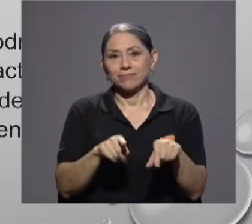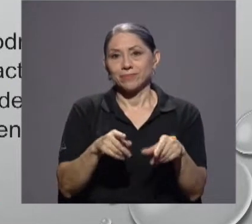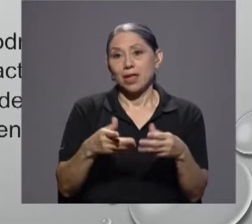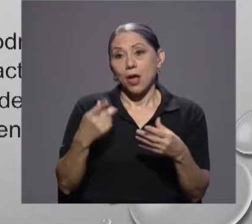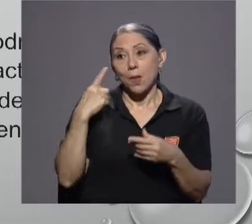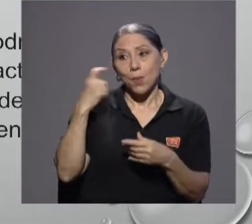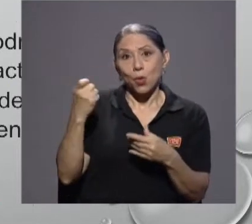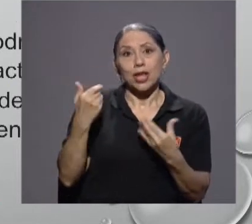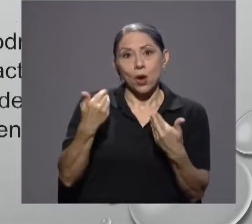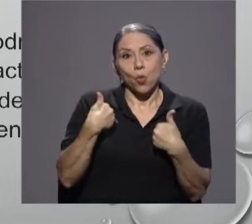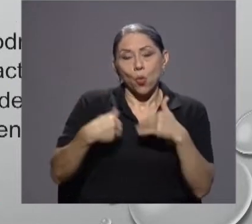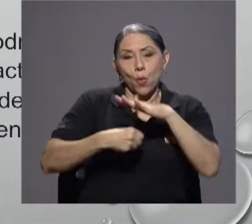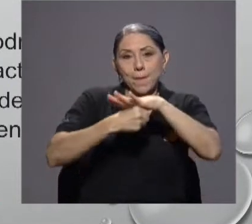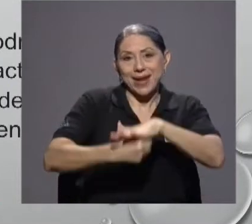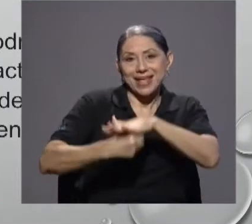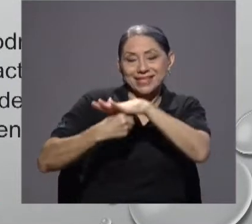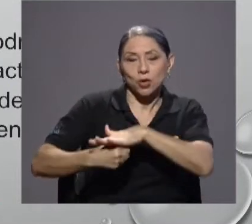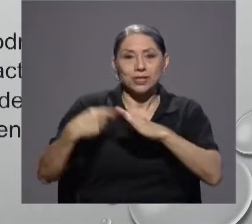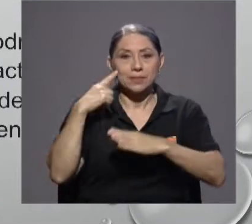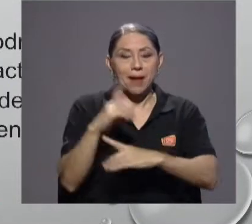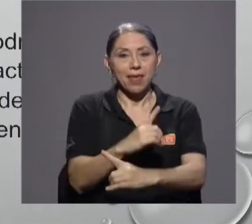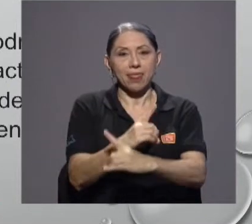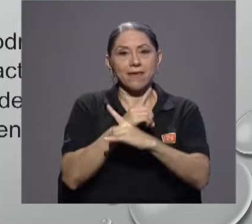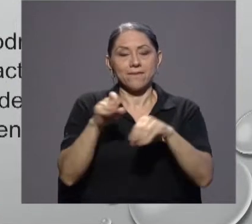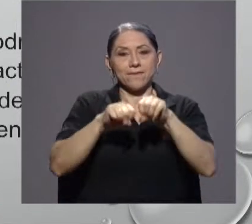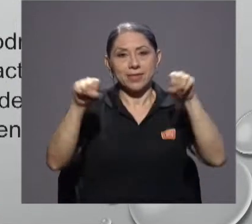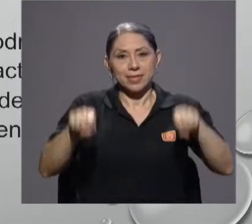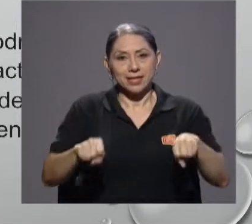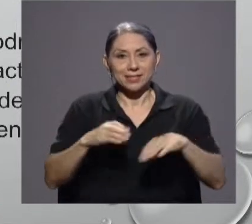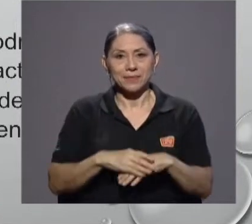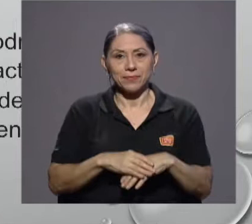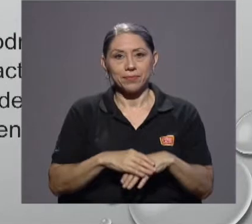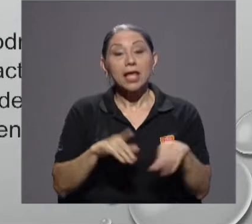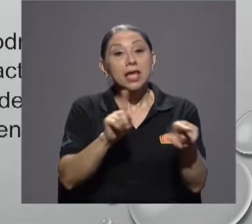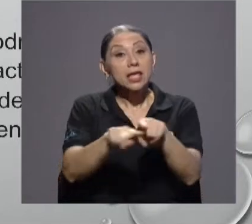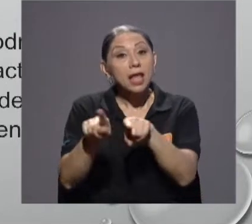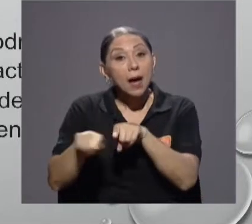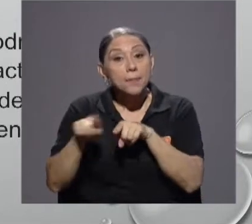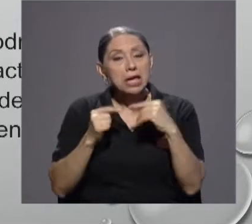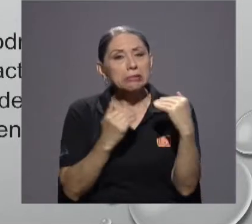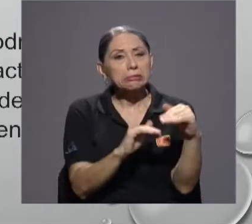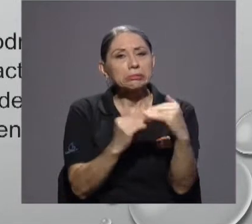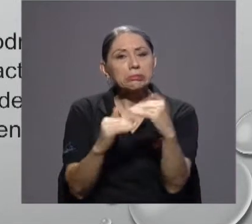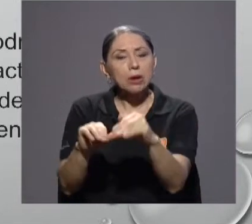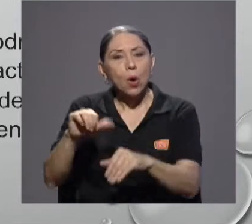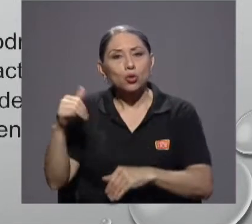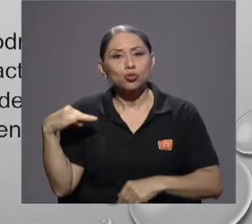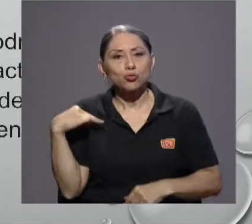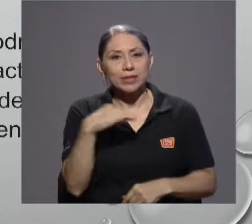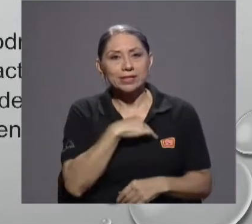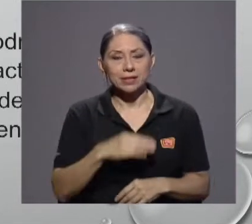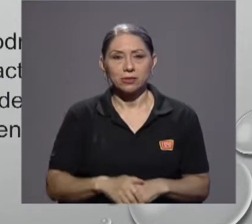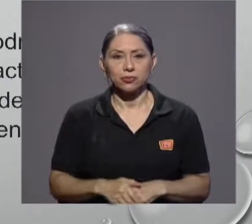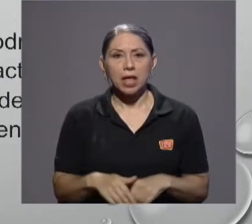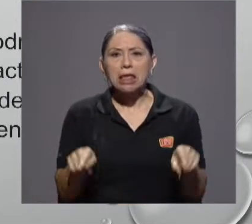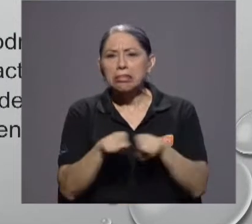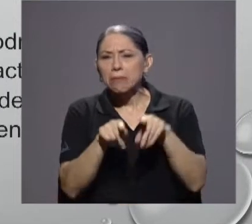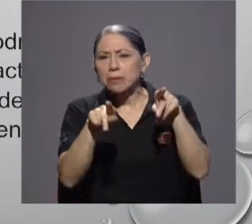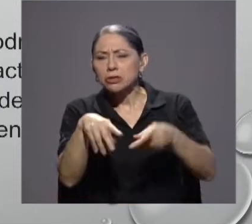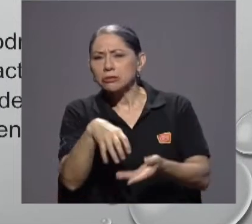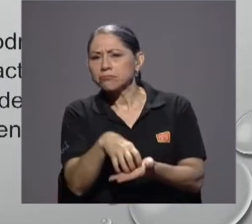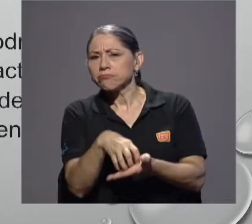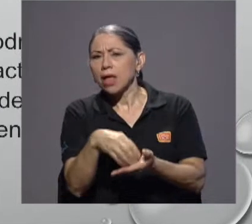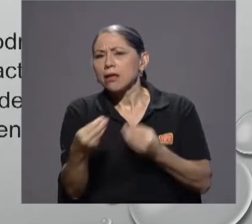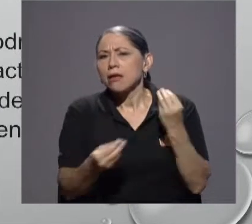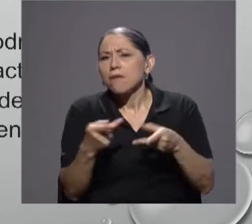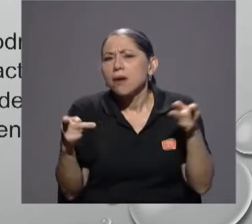por defender el sistema, y en otros ministerios. Y por otro lado, existen dudas de qué va a pasar con la construcción